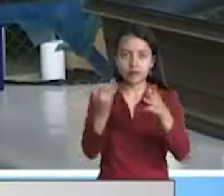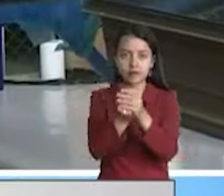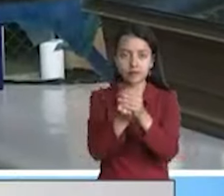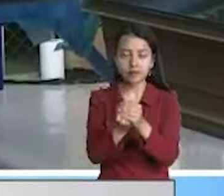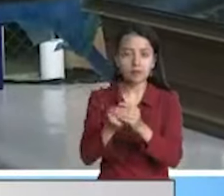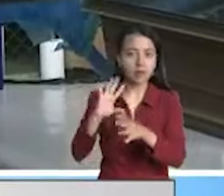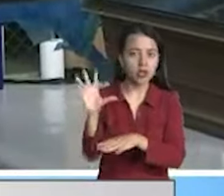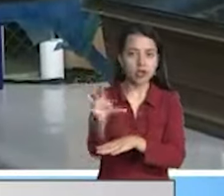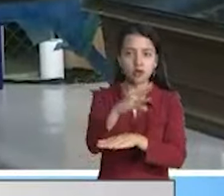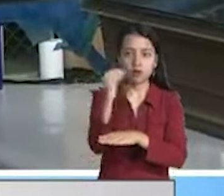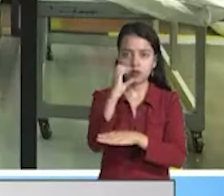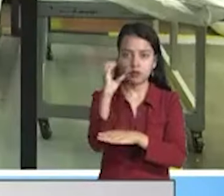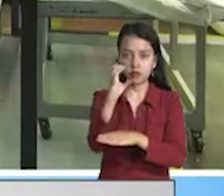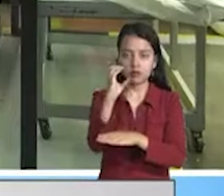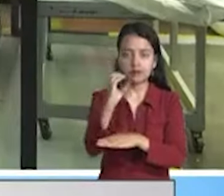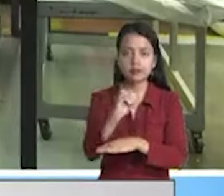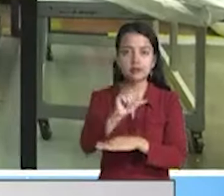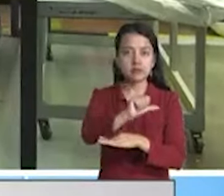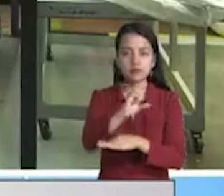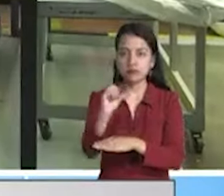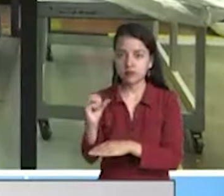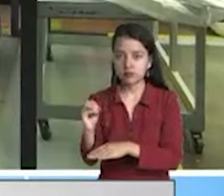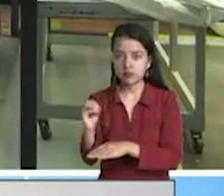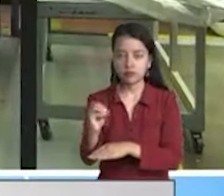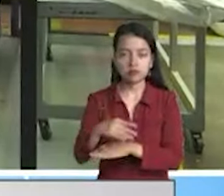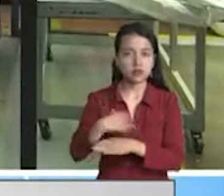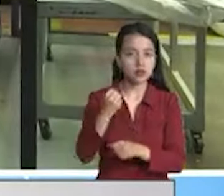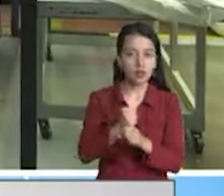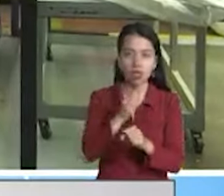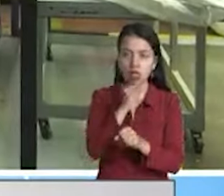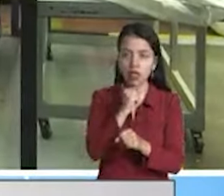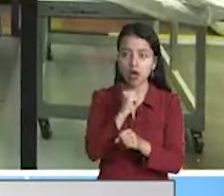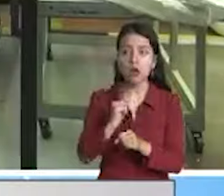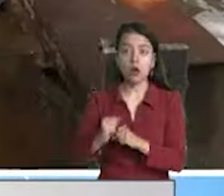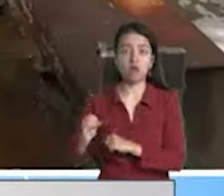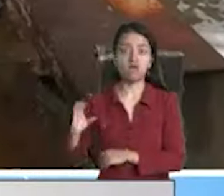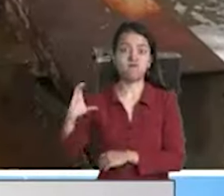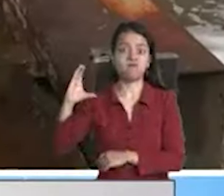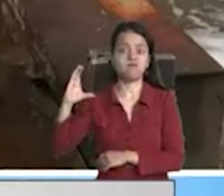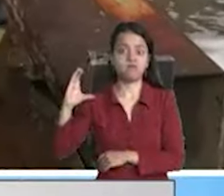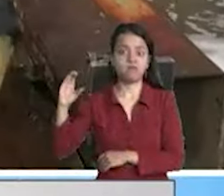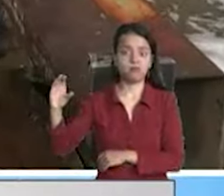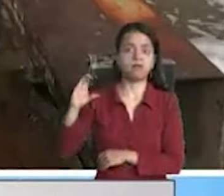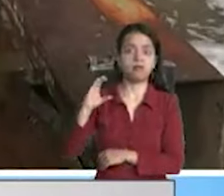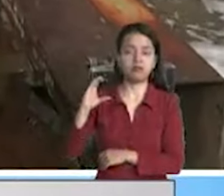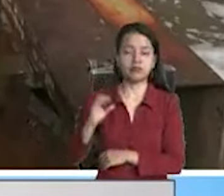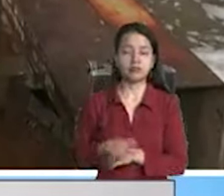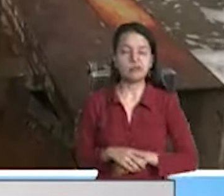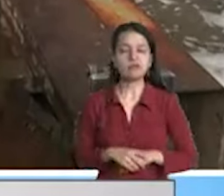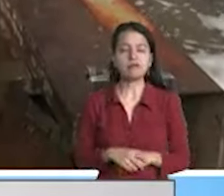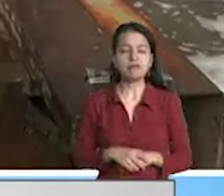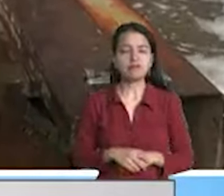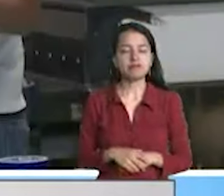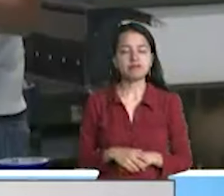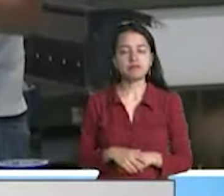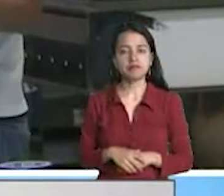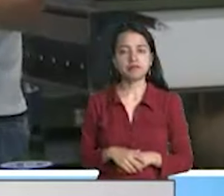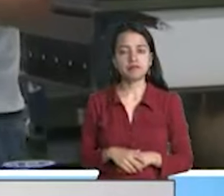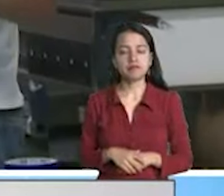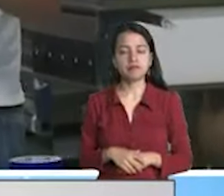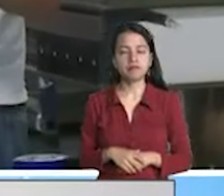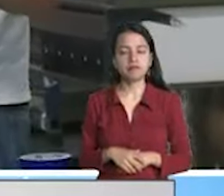los colombianos y colombianas, desde el que no tiene ingreso hasta el que tiene muchos ingresos. Y finalmente colocamos unas figuras que